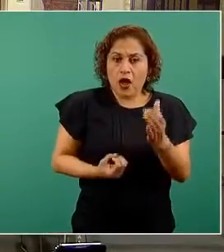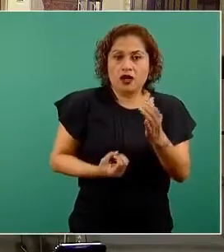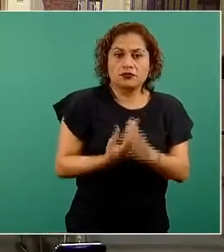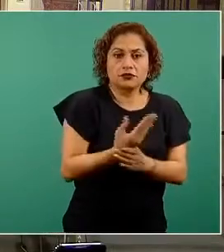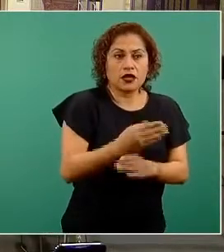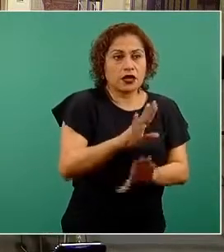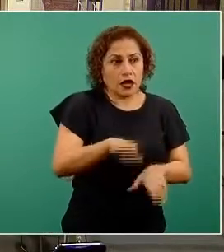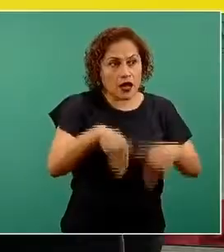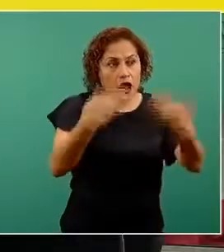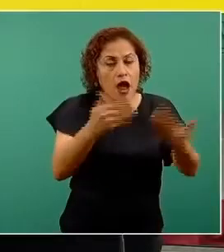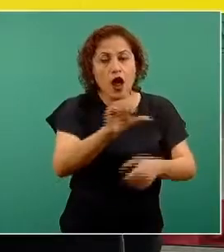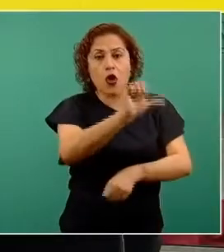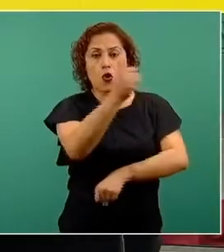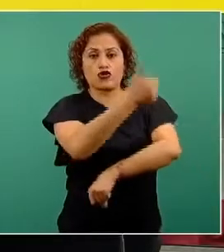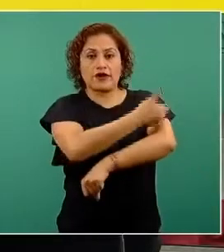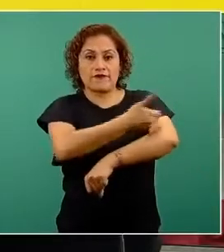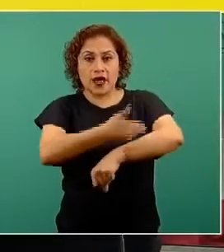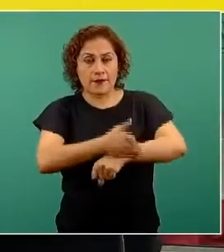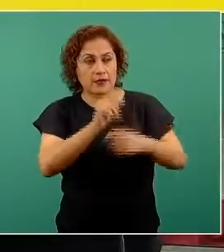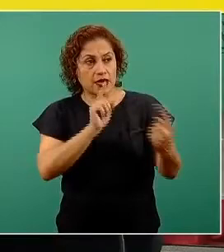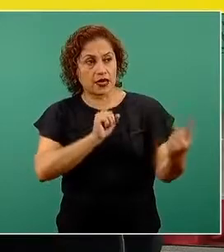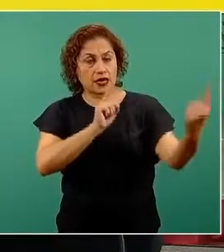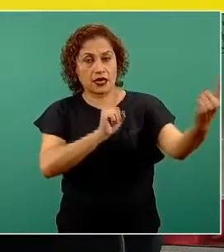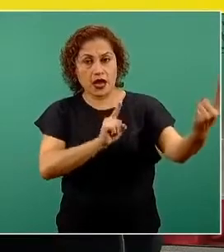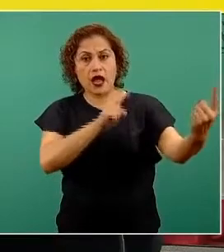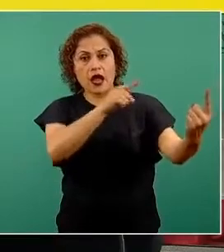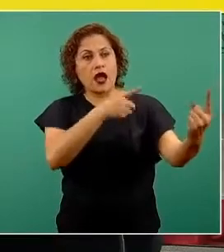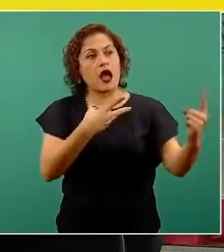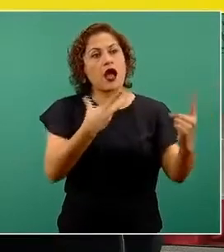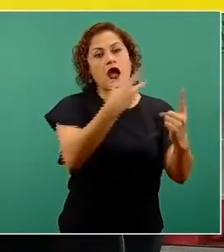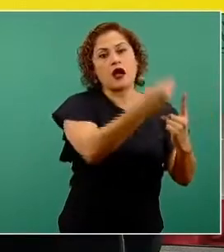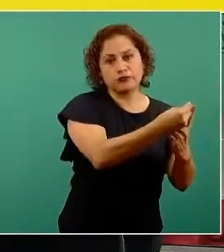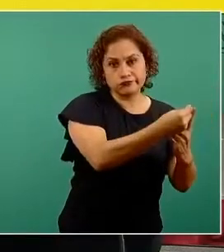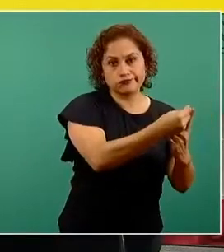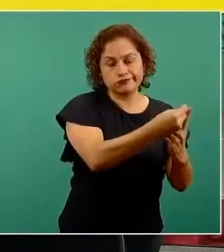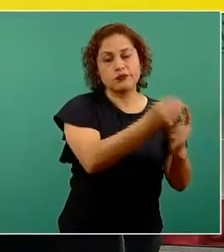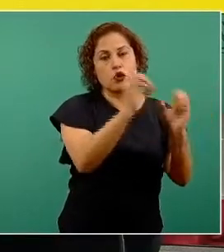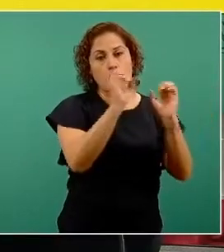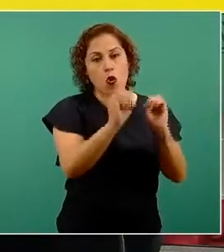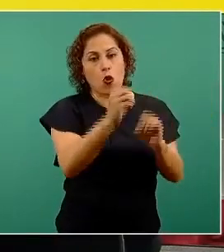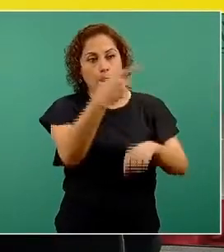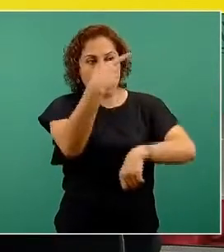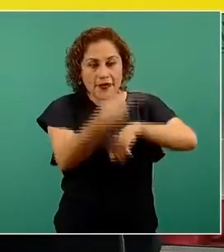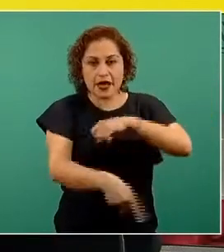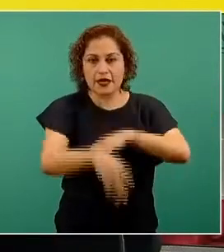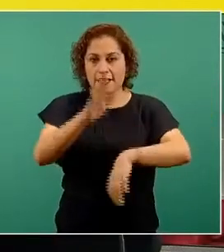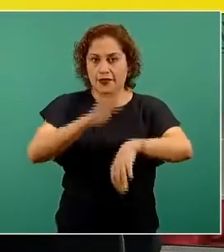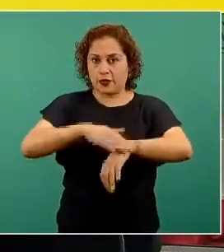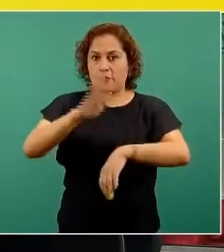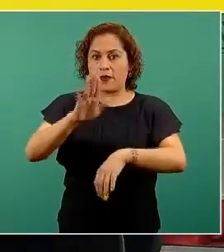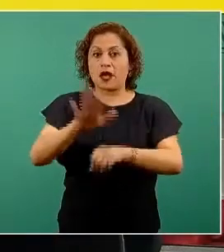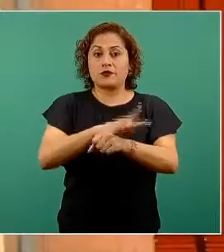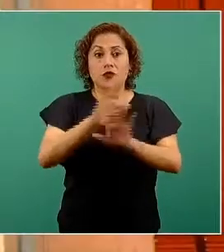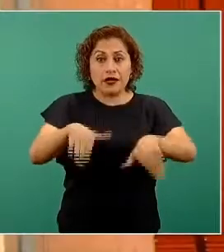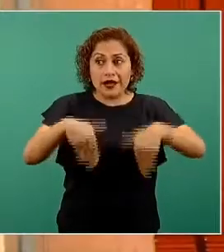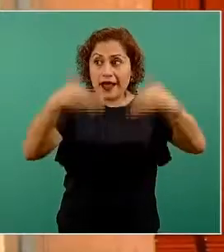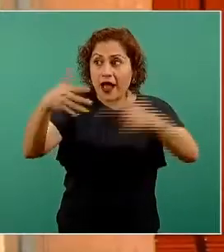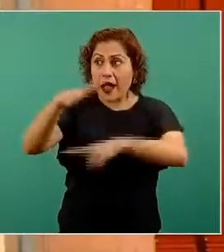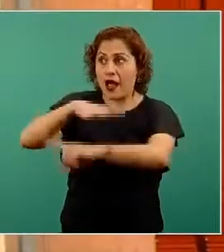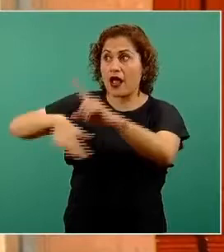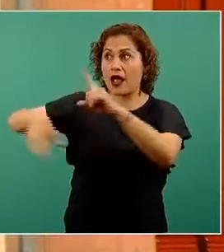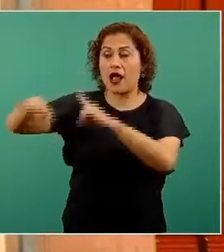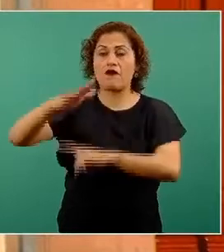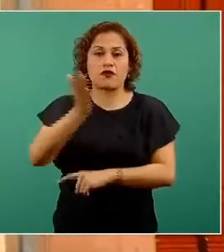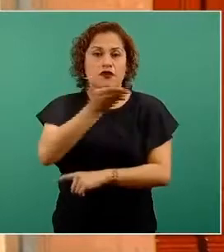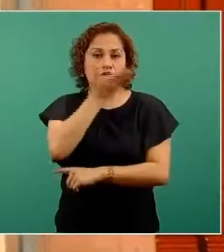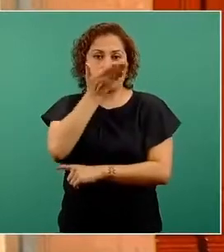familiares más lejanos o con conocidos, a otros entornos con distinto nivel de riesgo o distinto momento de exposición.